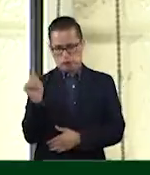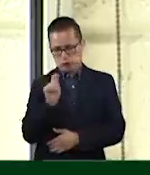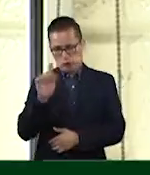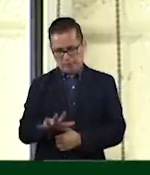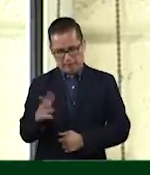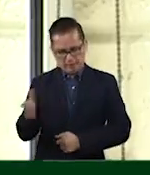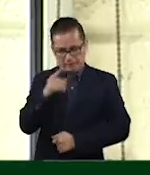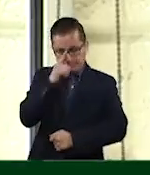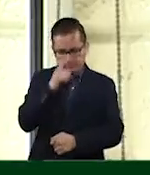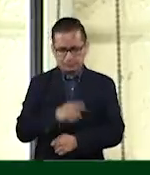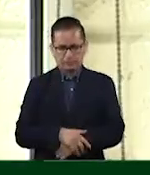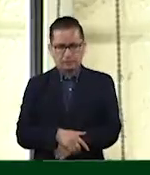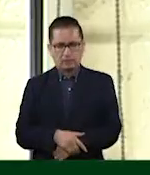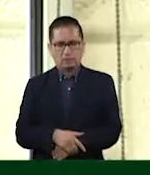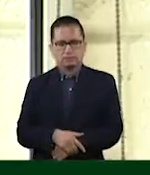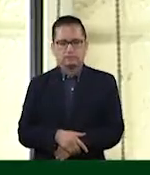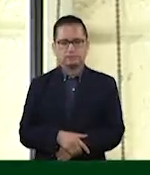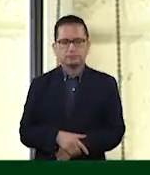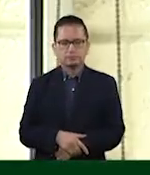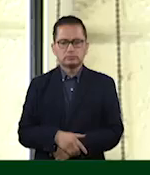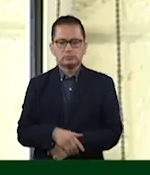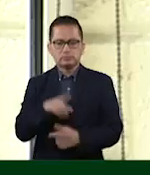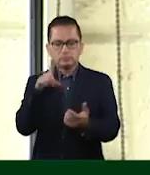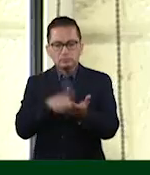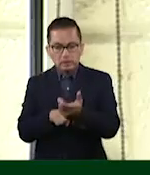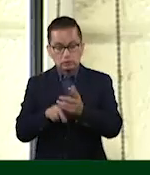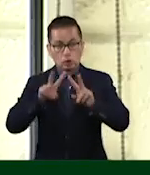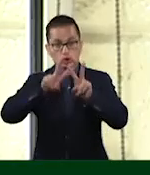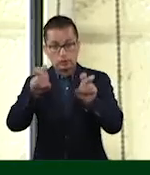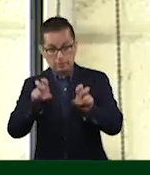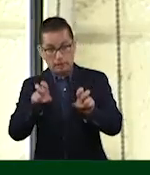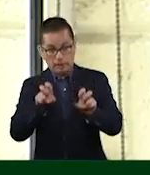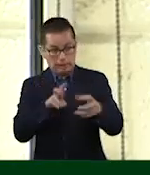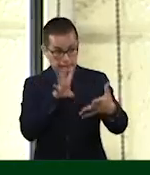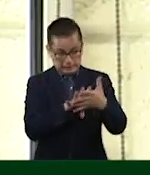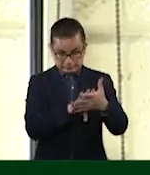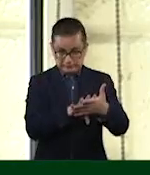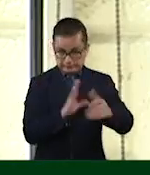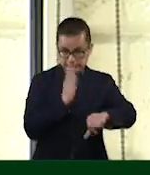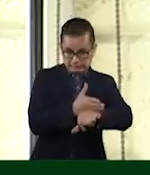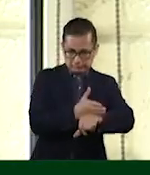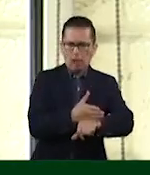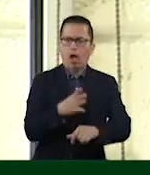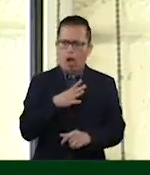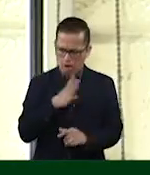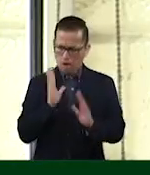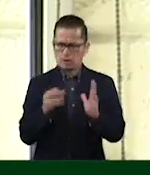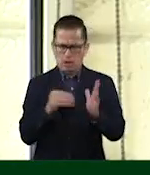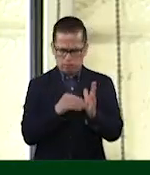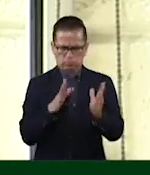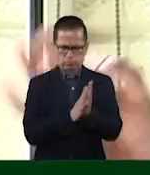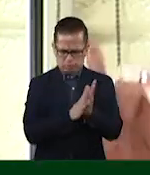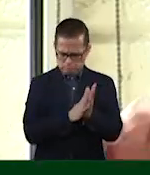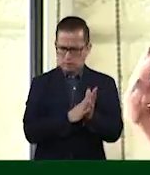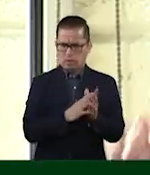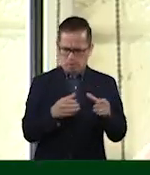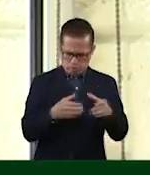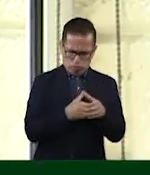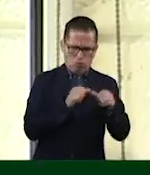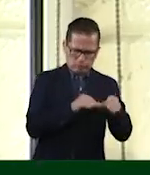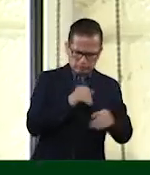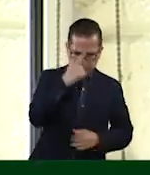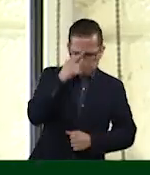En el ámbito penal ya hay una unidad de medidas cautelares. ¿Para qué? Para que se mida